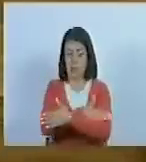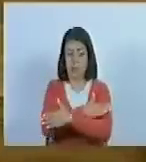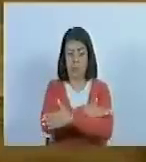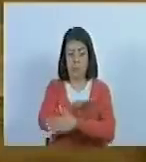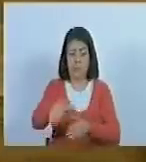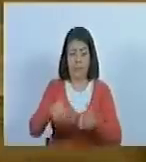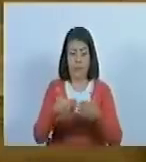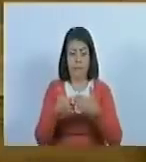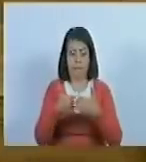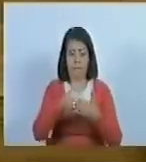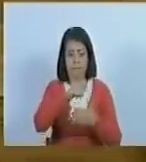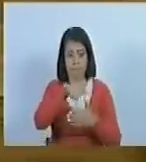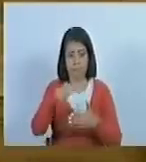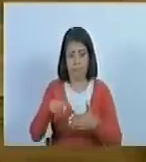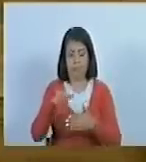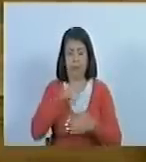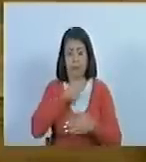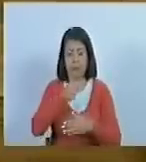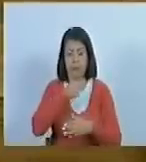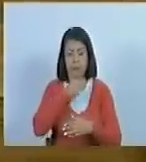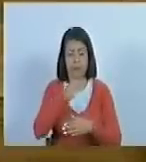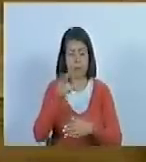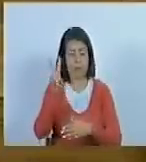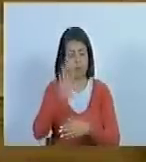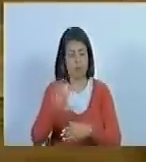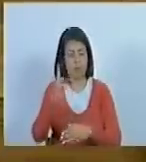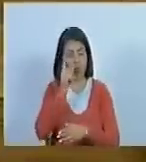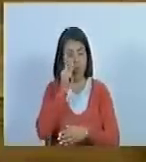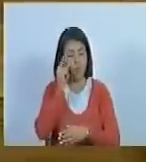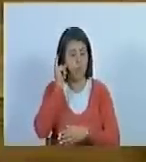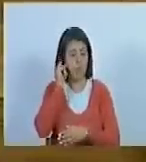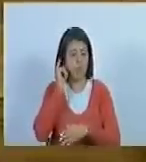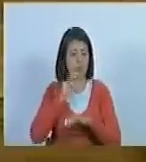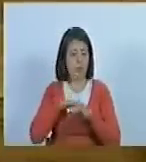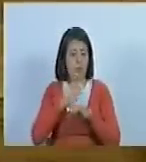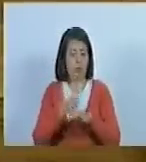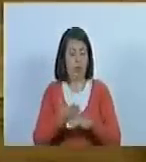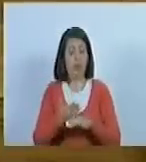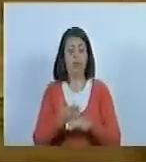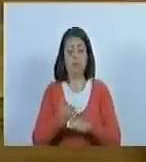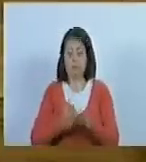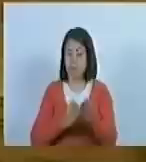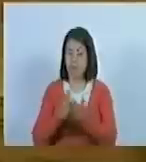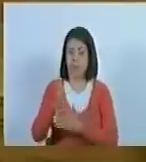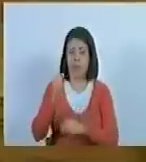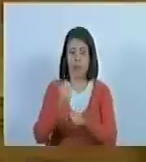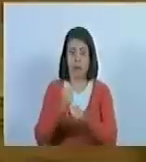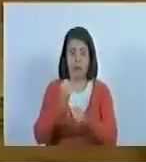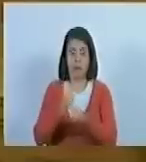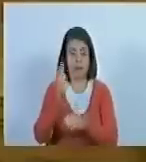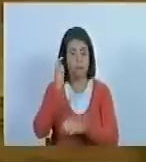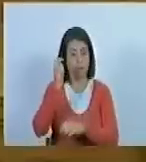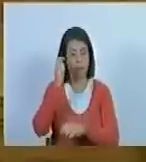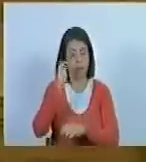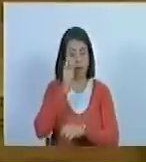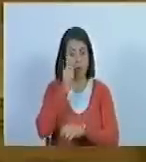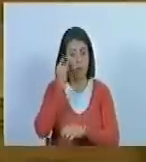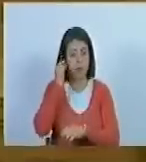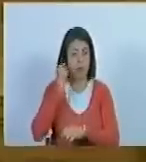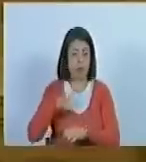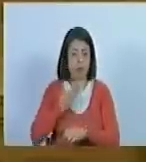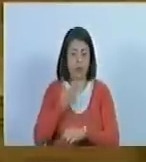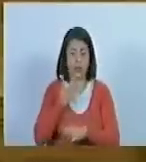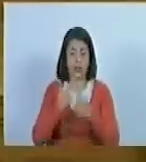a todas las y los periodistas venezolanas y venezolanos por coadyuvar en la tarea de que las ciudadanas y ciudadanos